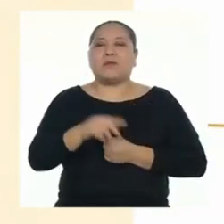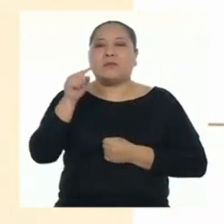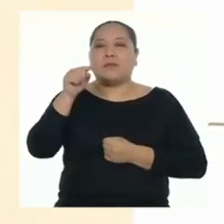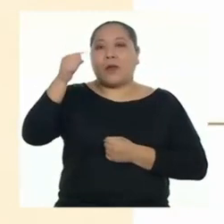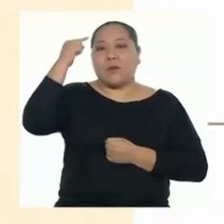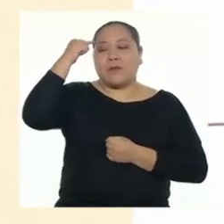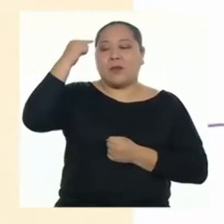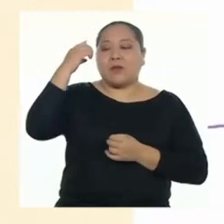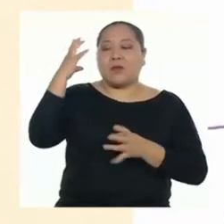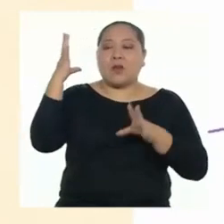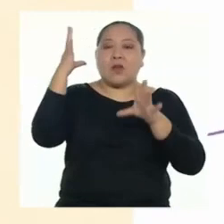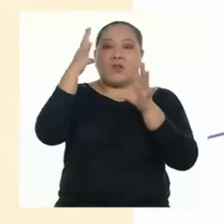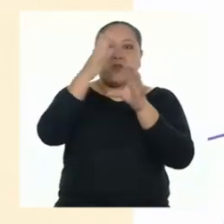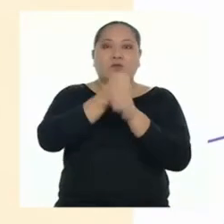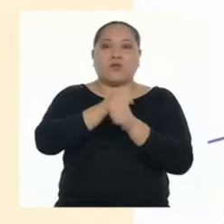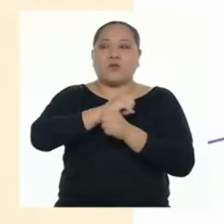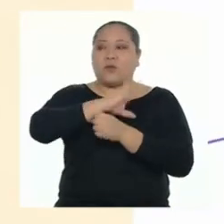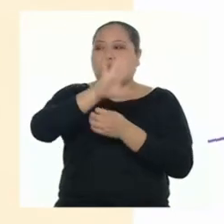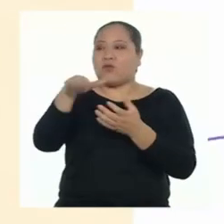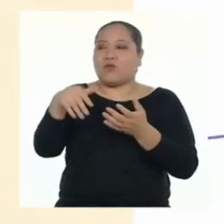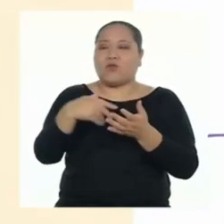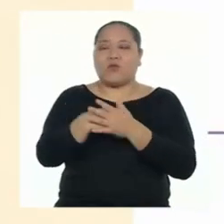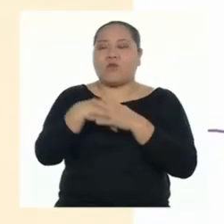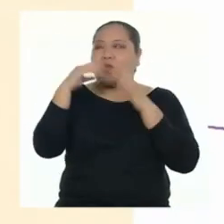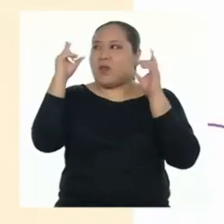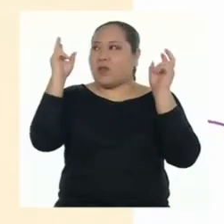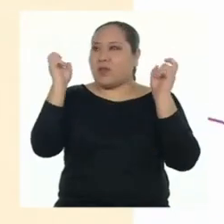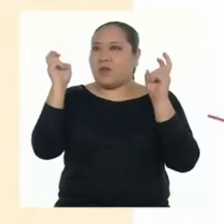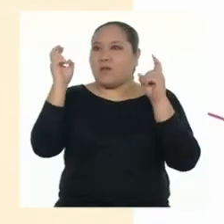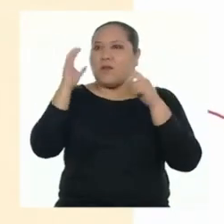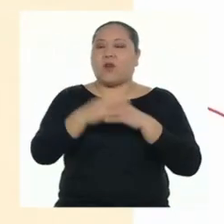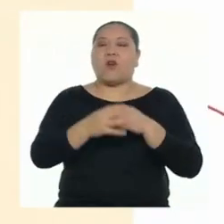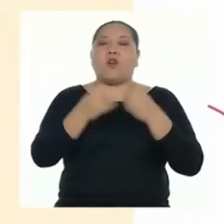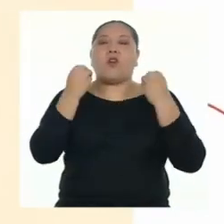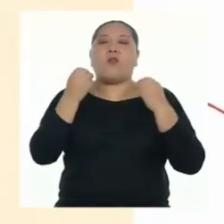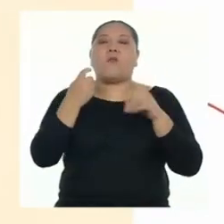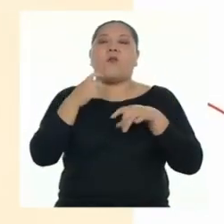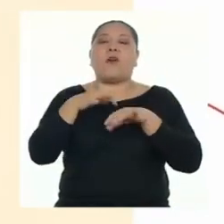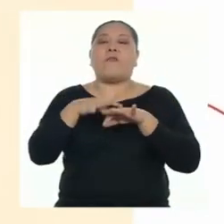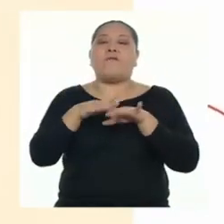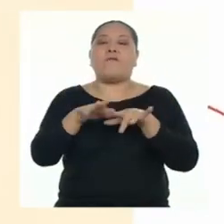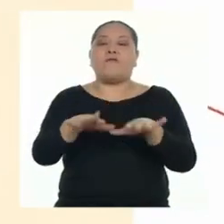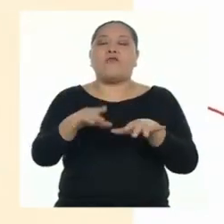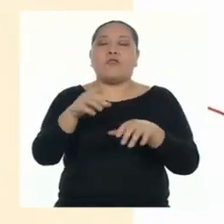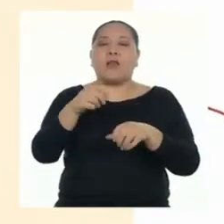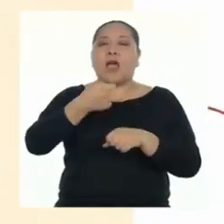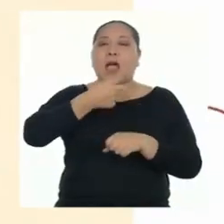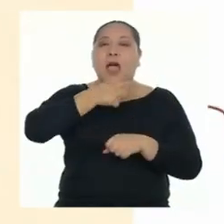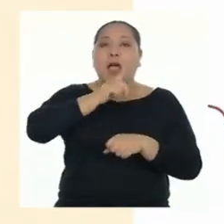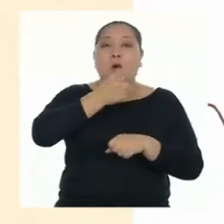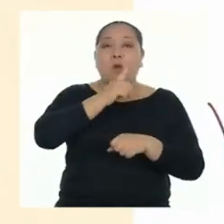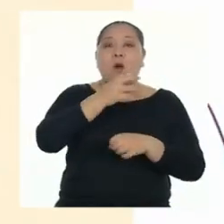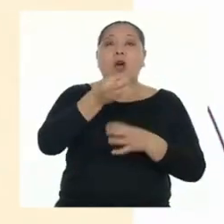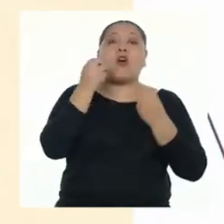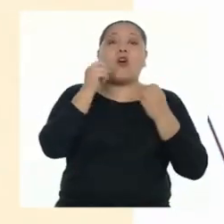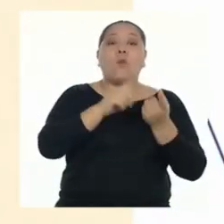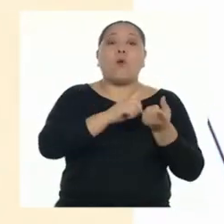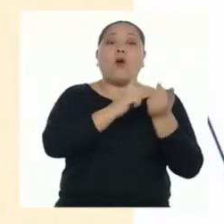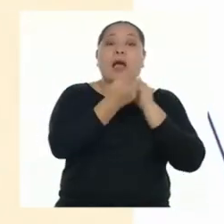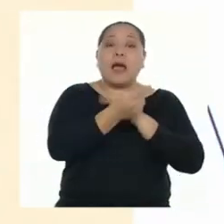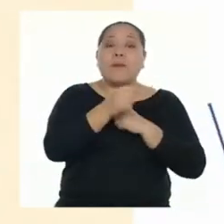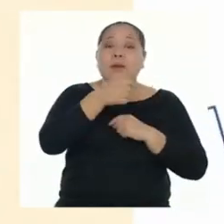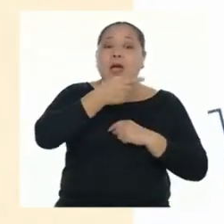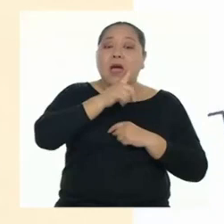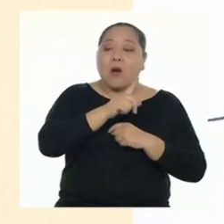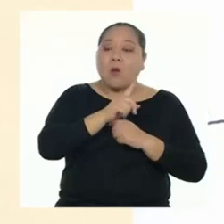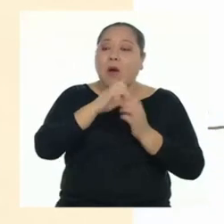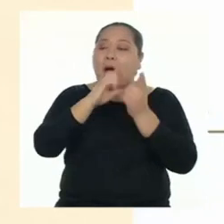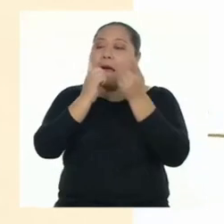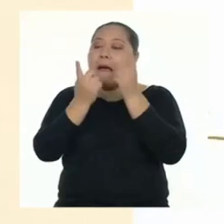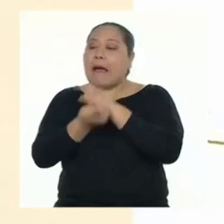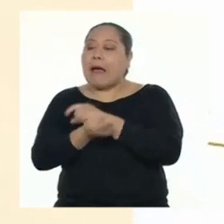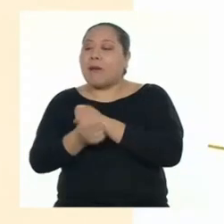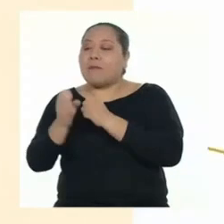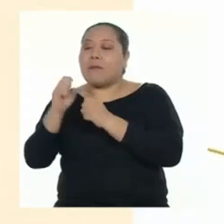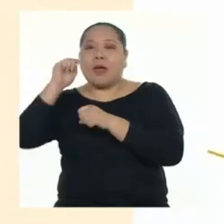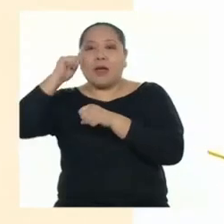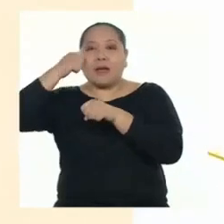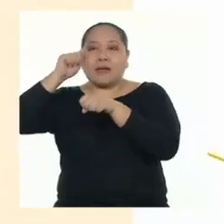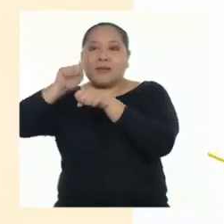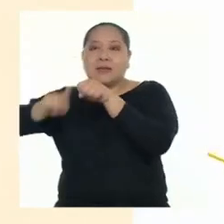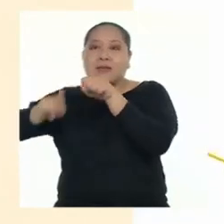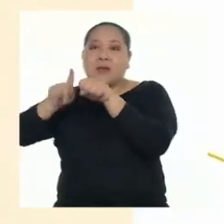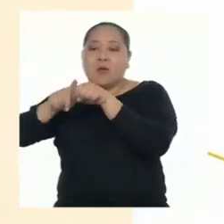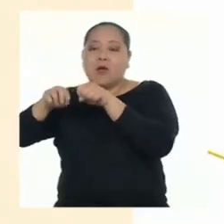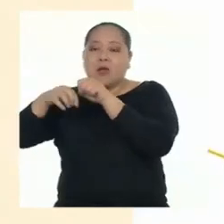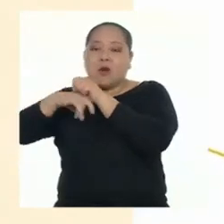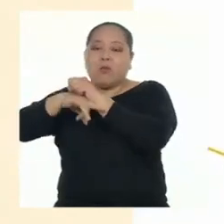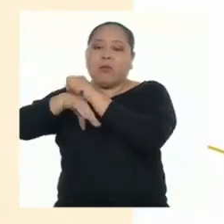que sintetiza mejor todo el tema. ¿Cómo influyen las muestras de agua en el crecimiento de las raíces de